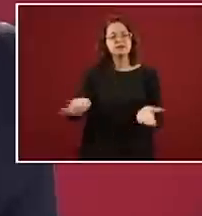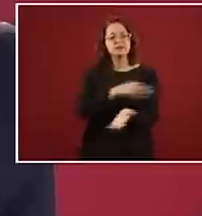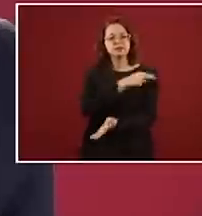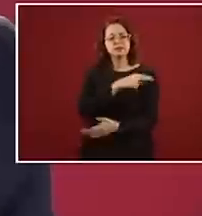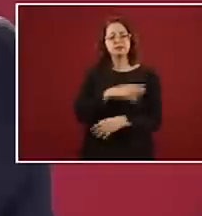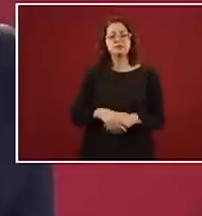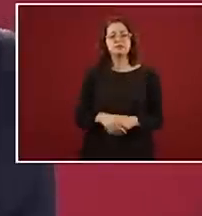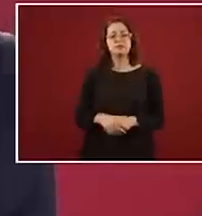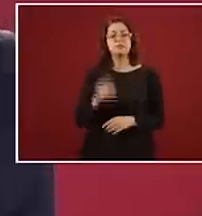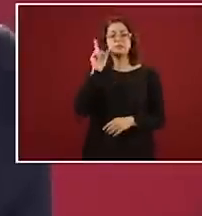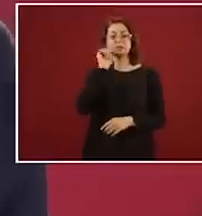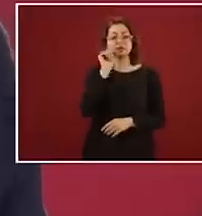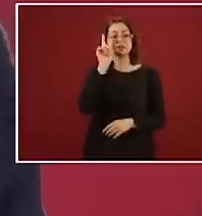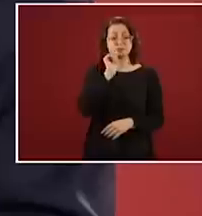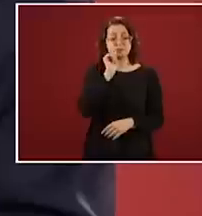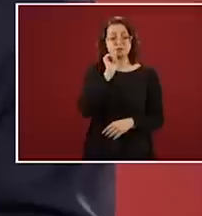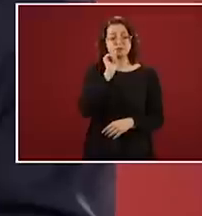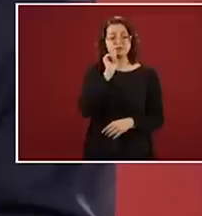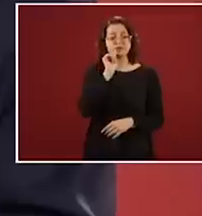Pasado mañana